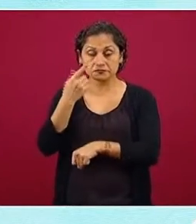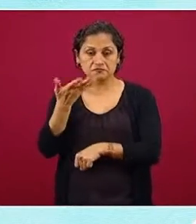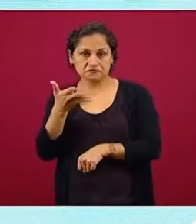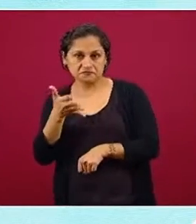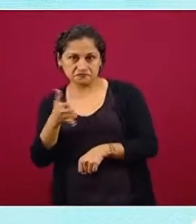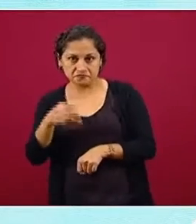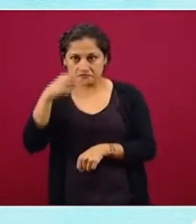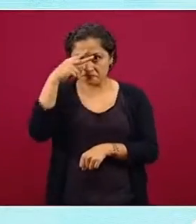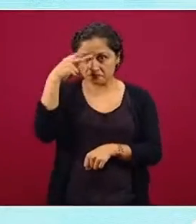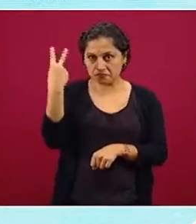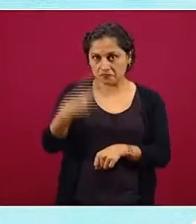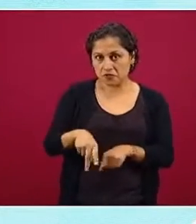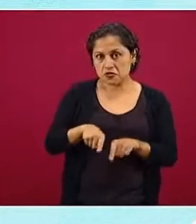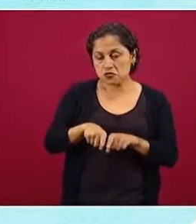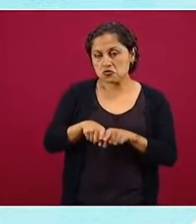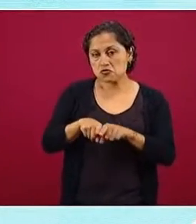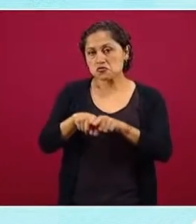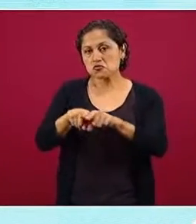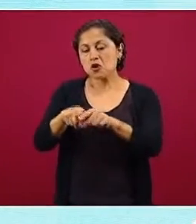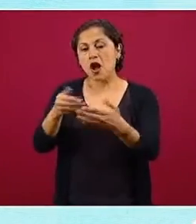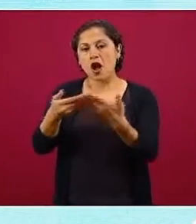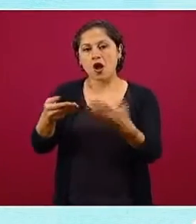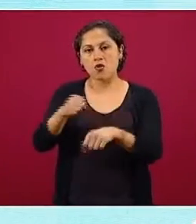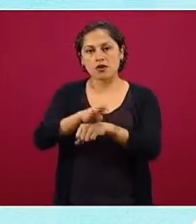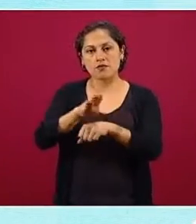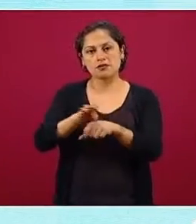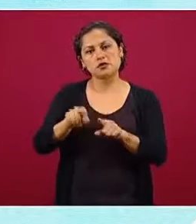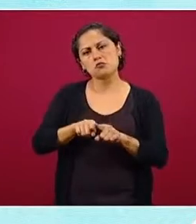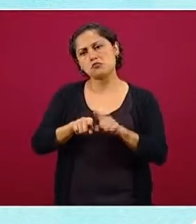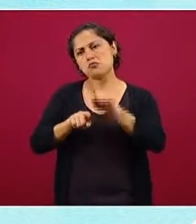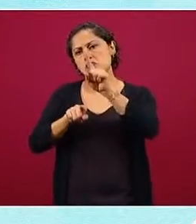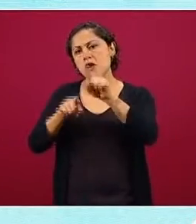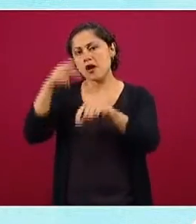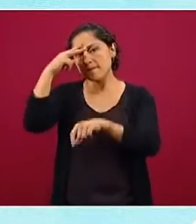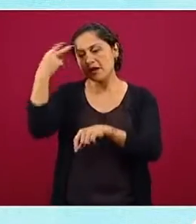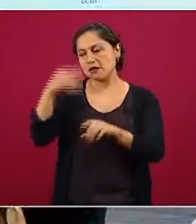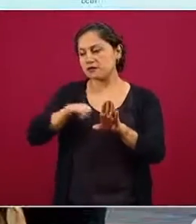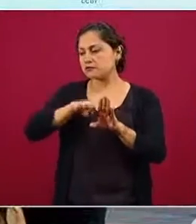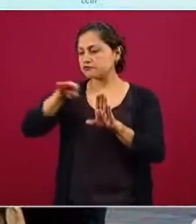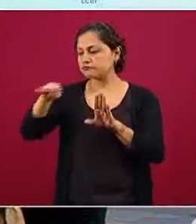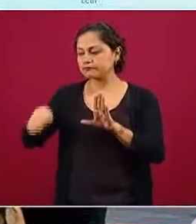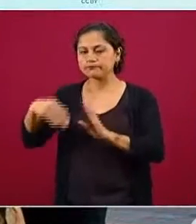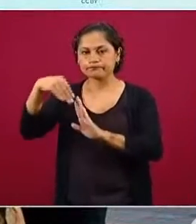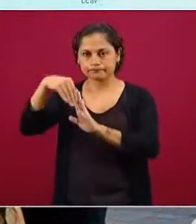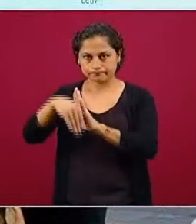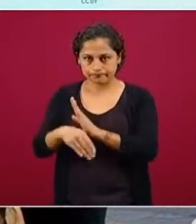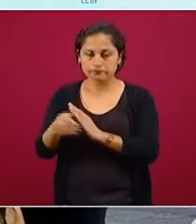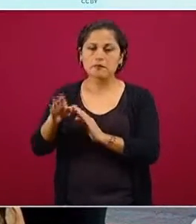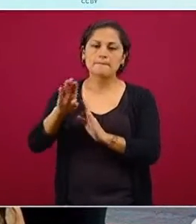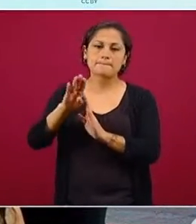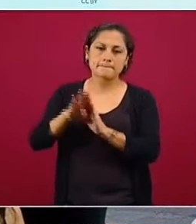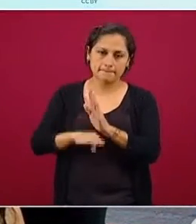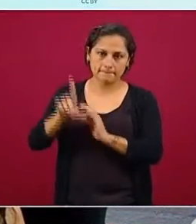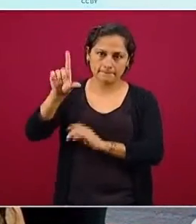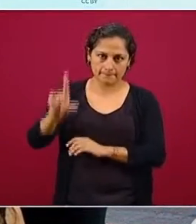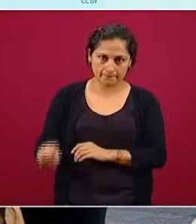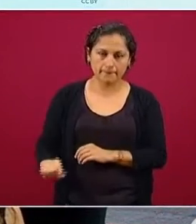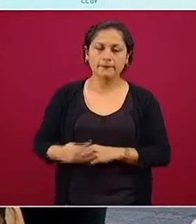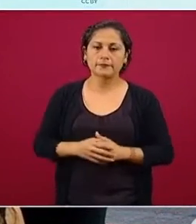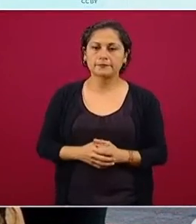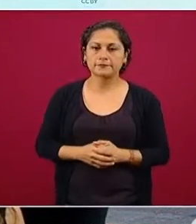México. Brasil hoy va más rápido que México. México sigue en ascenso con el número de muertes a esta velocidad